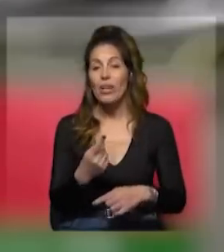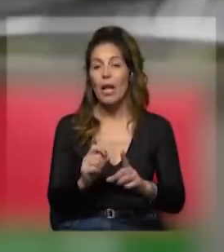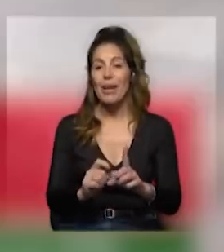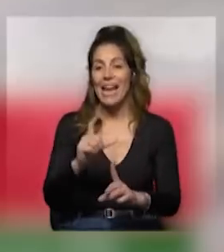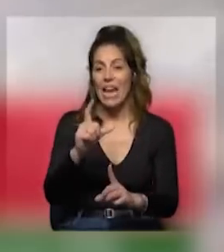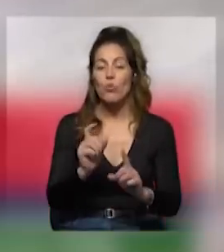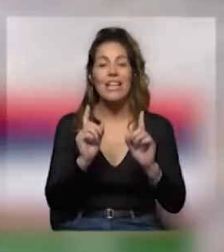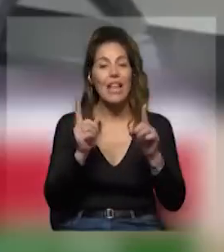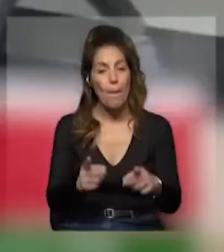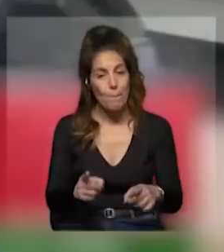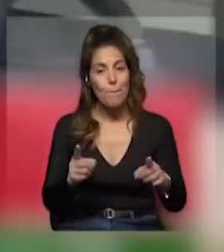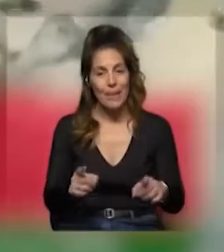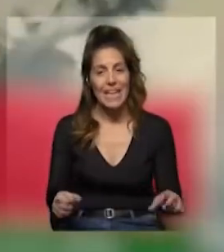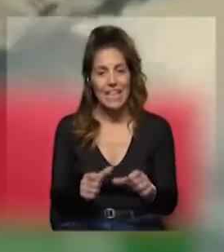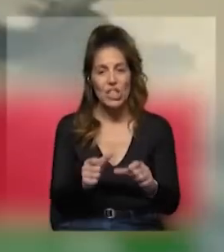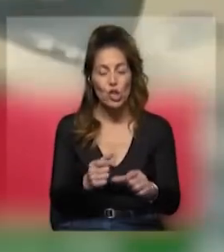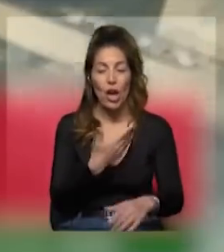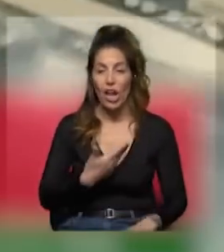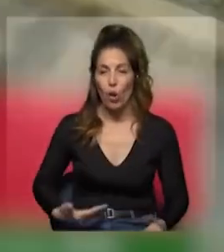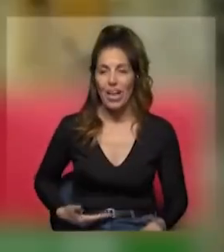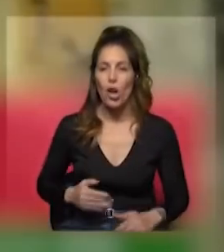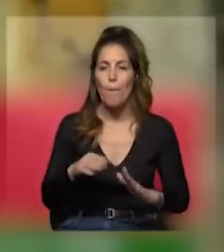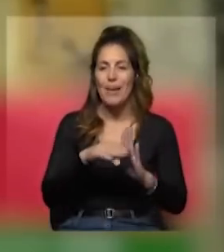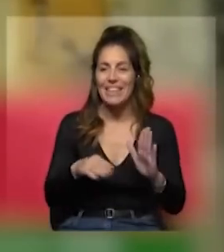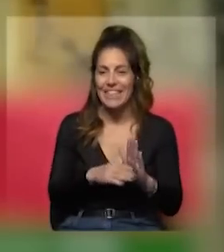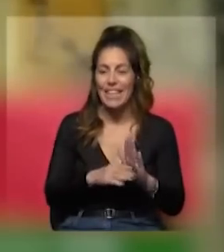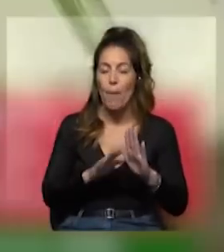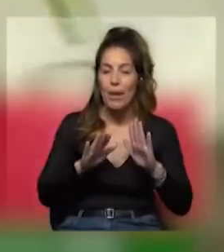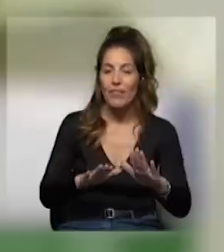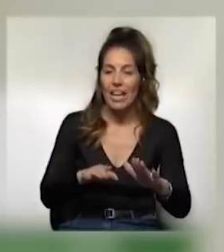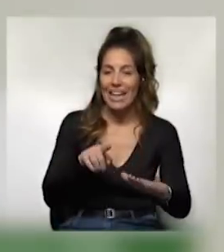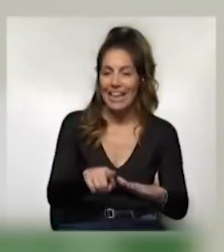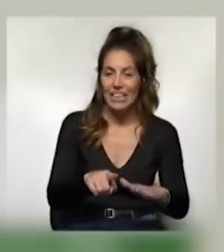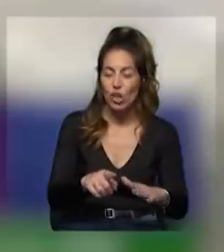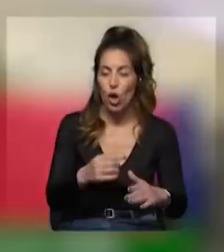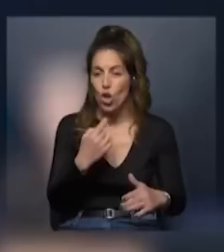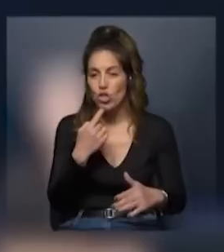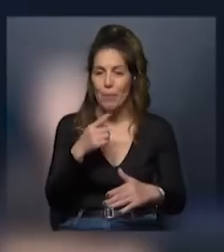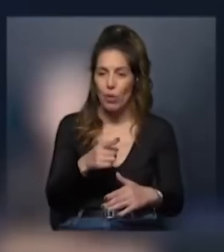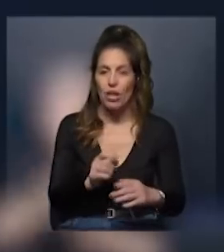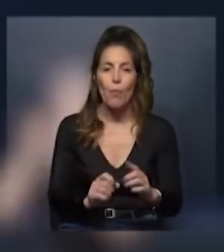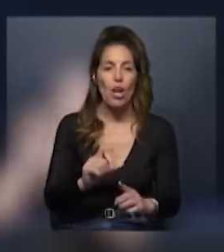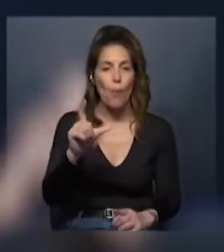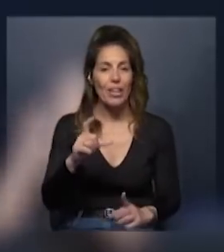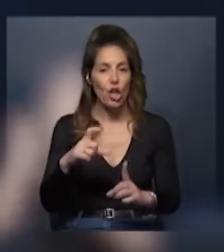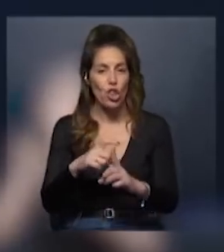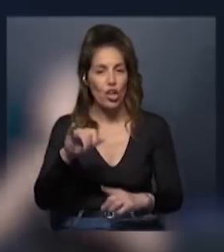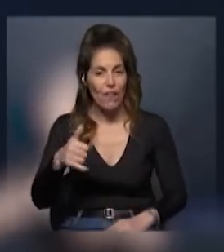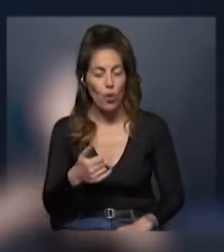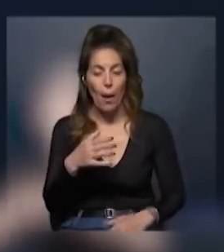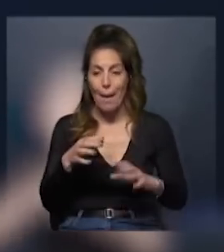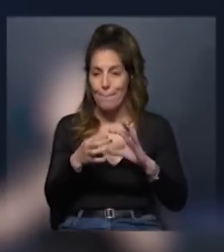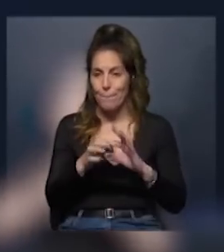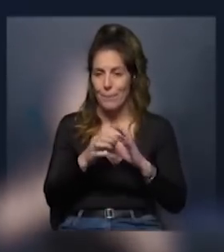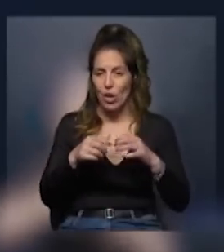gobierno a tomar algunas medidas para frenar a los especuladores a los que suele atribuir estos altos en la cotización del dólar Blu y el miércoles el ministro de